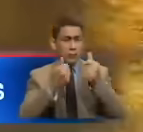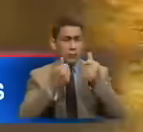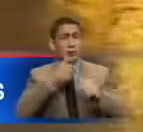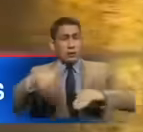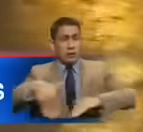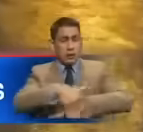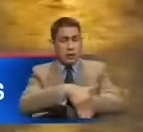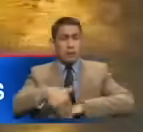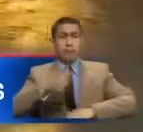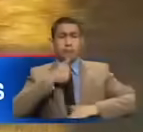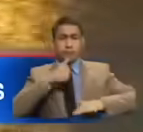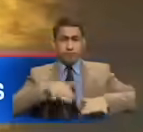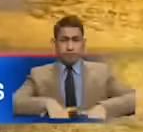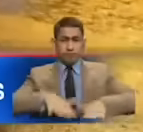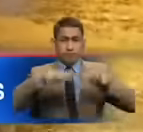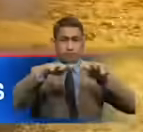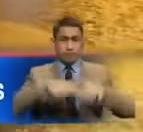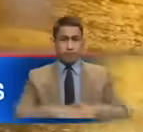así,